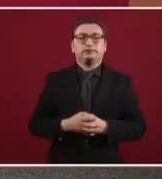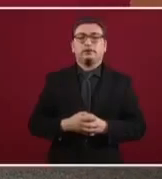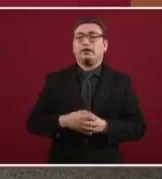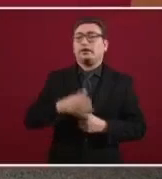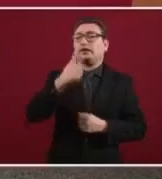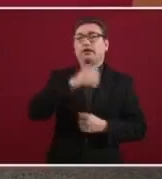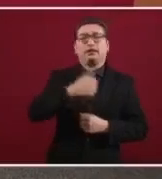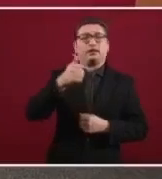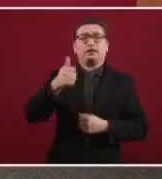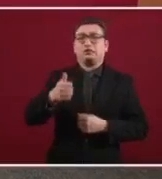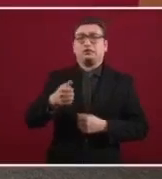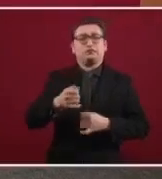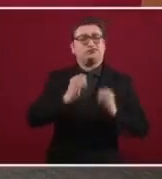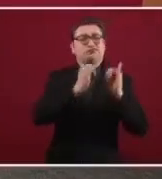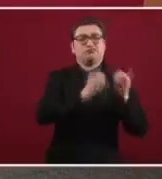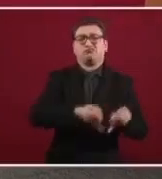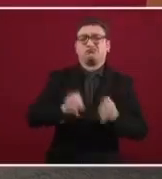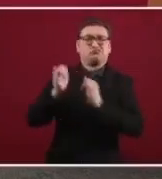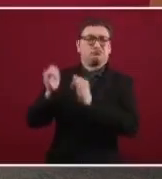independencia.